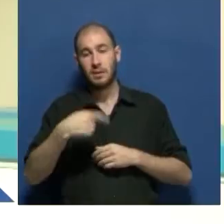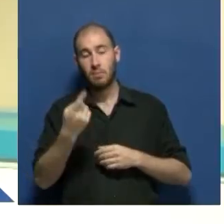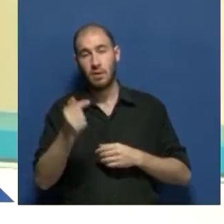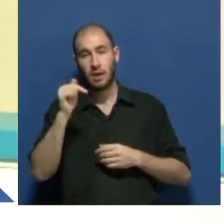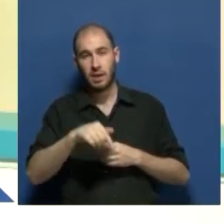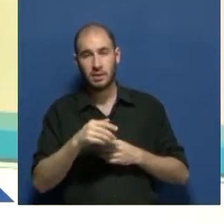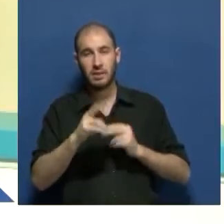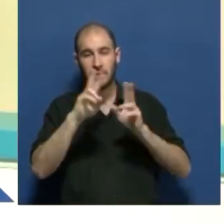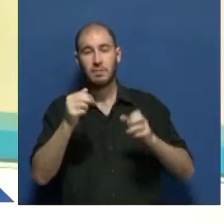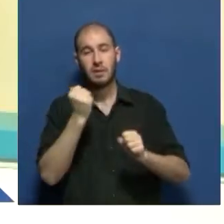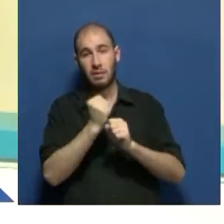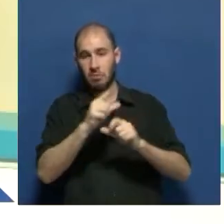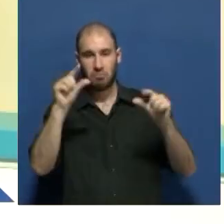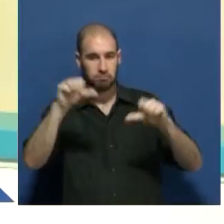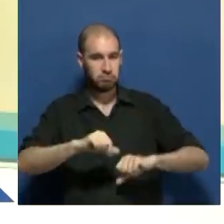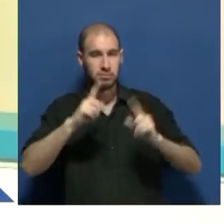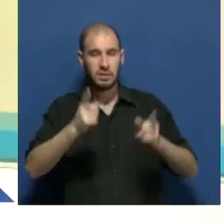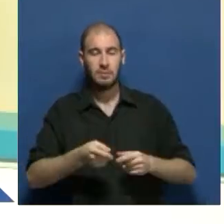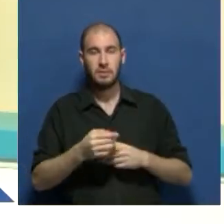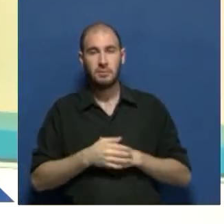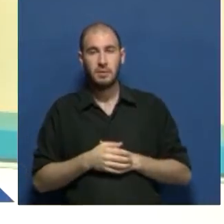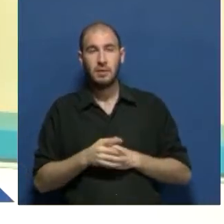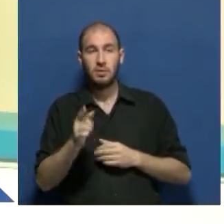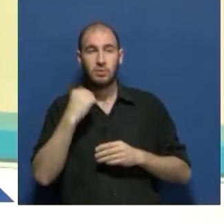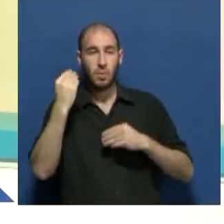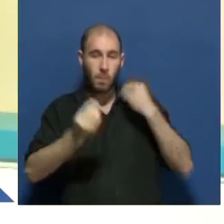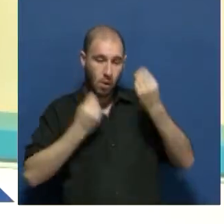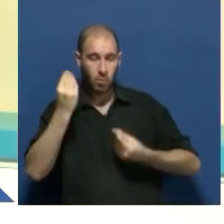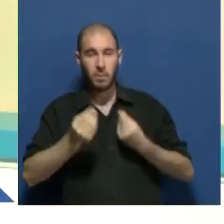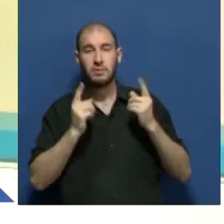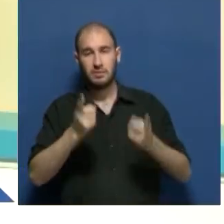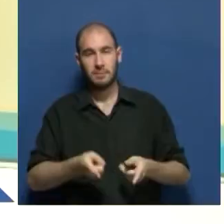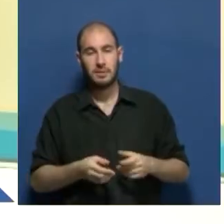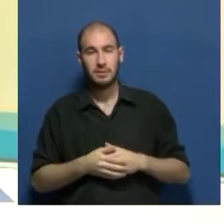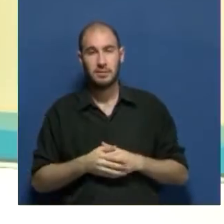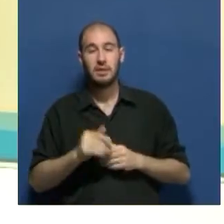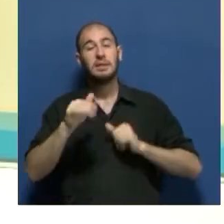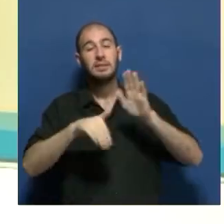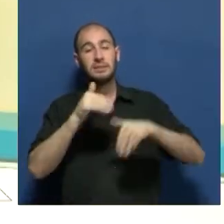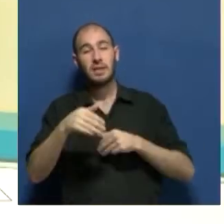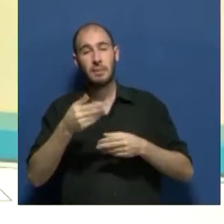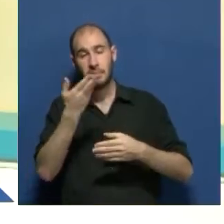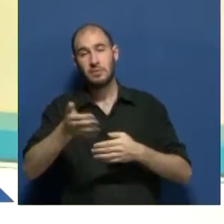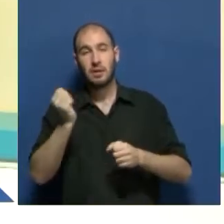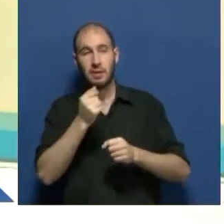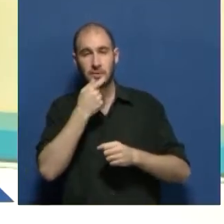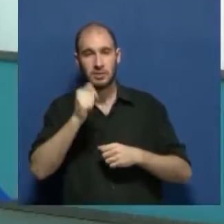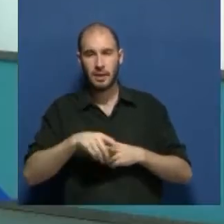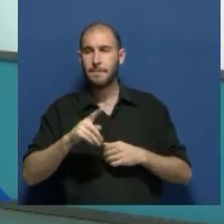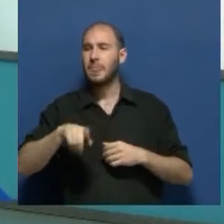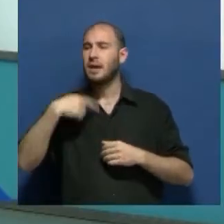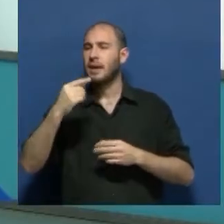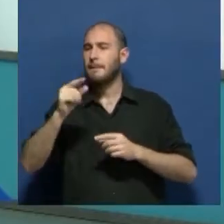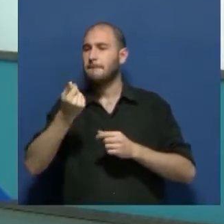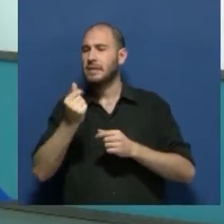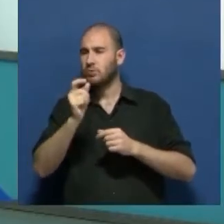resentir el tema del empleo, va a haber mayor desocupación. Por eso es nuestra preocupación y la citación a las autoridades provinciales. En las próximas